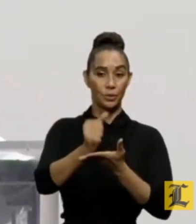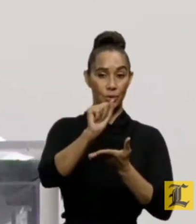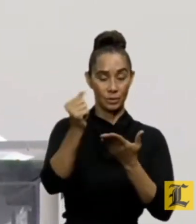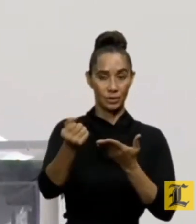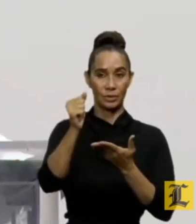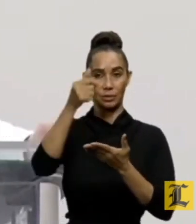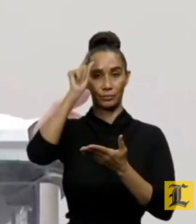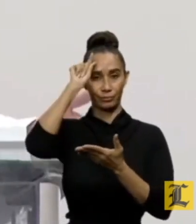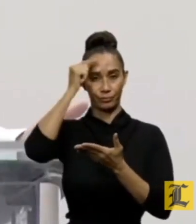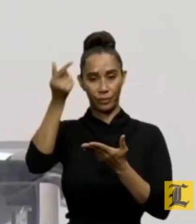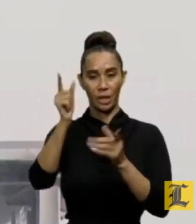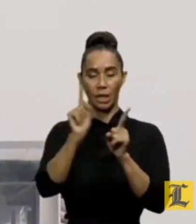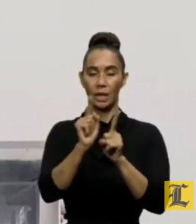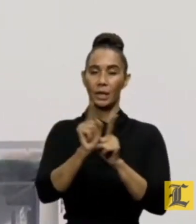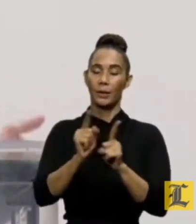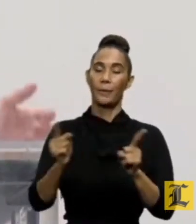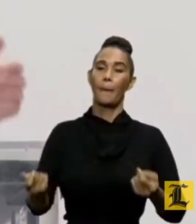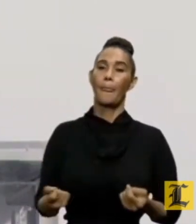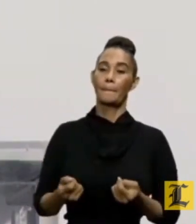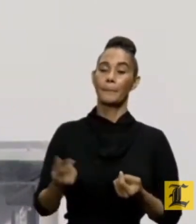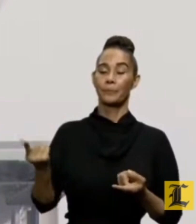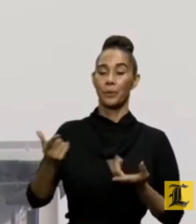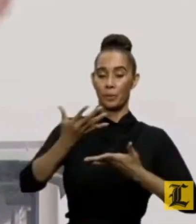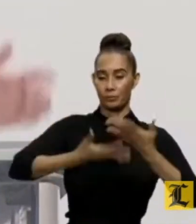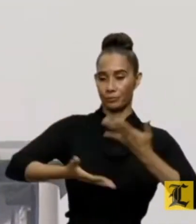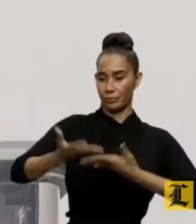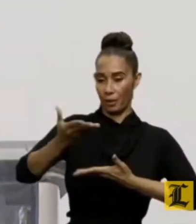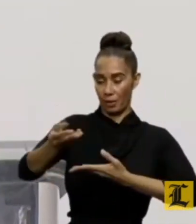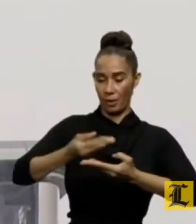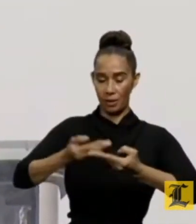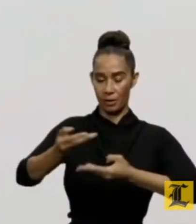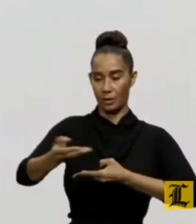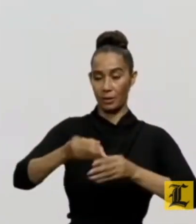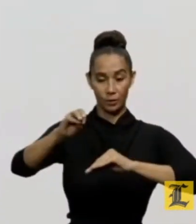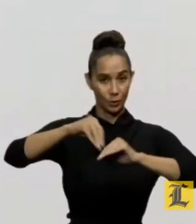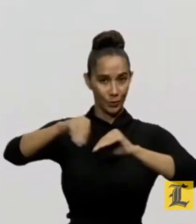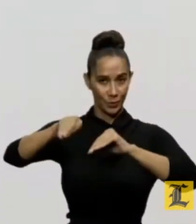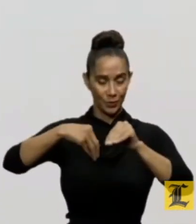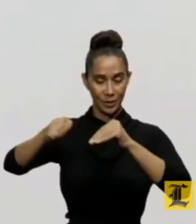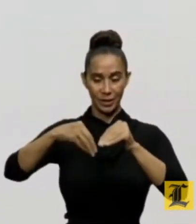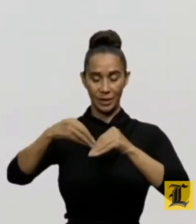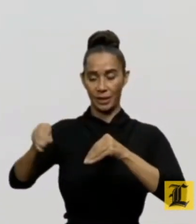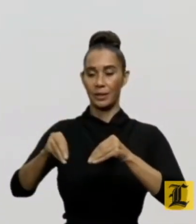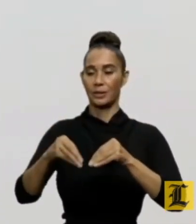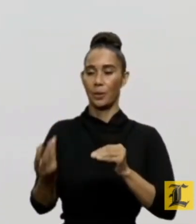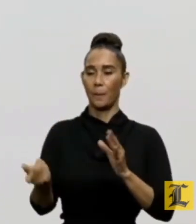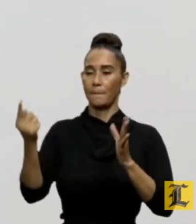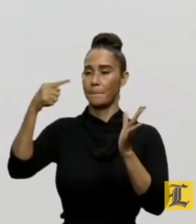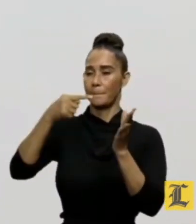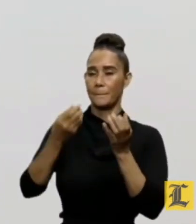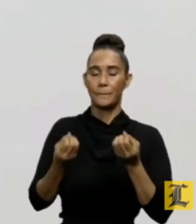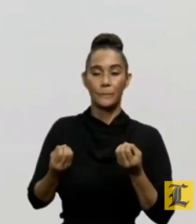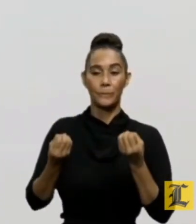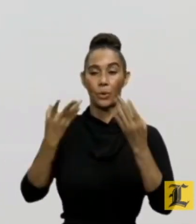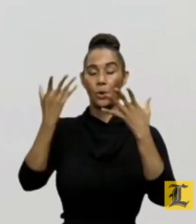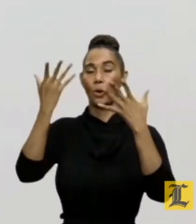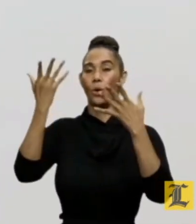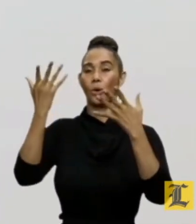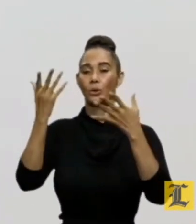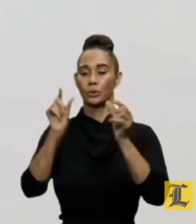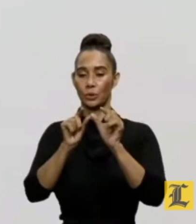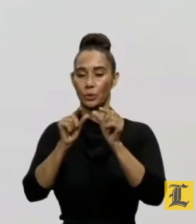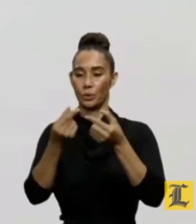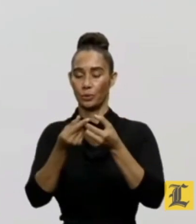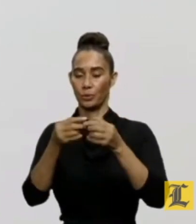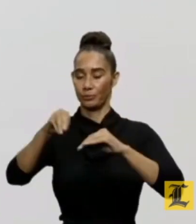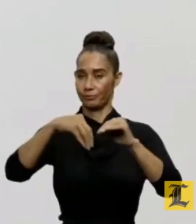del gobierno y también dinamizar el intercambio comercial a través de los miles de medianos y